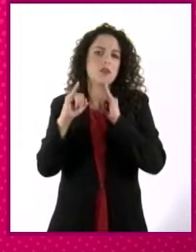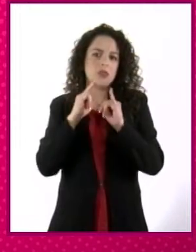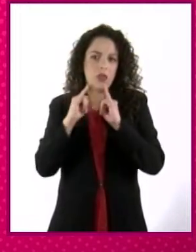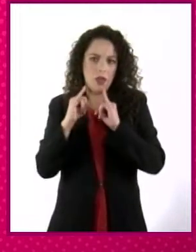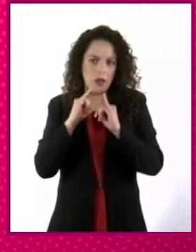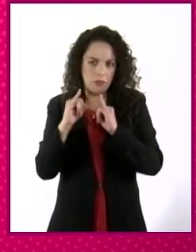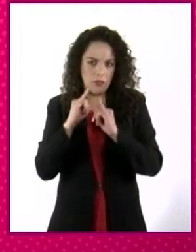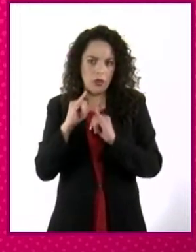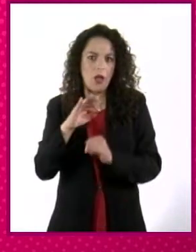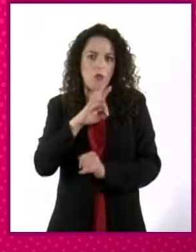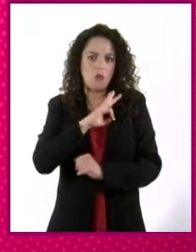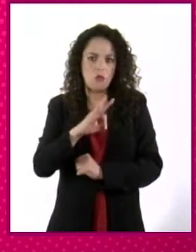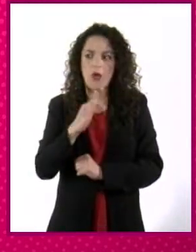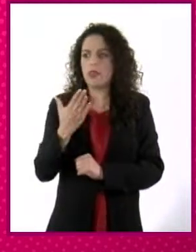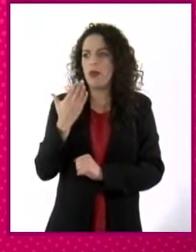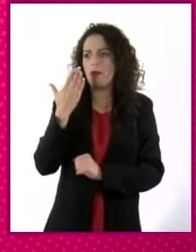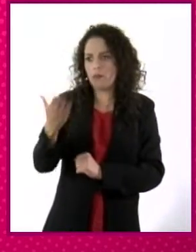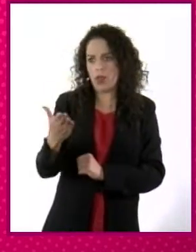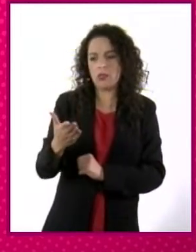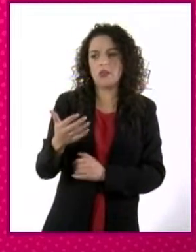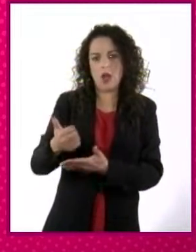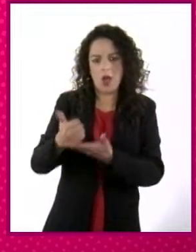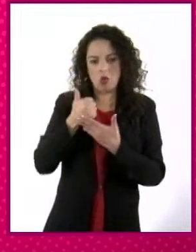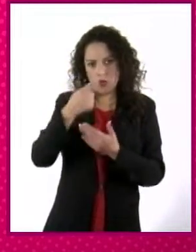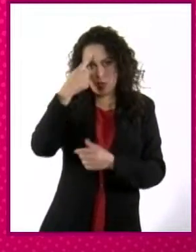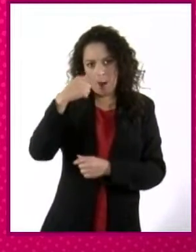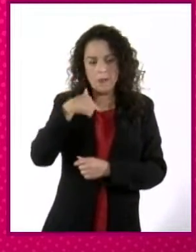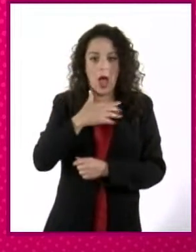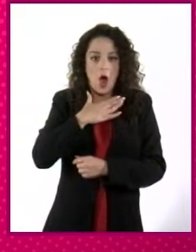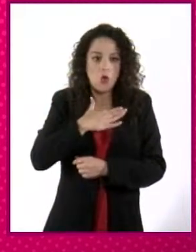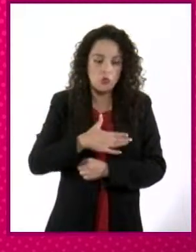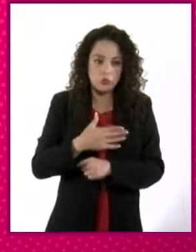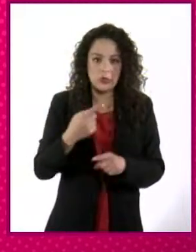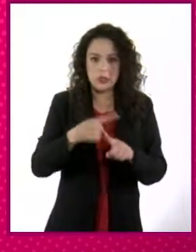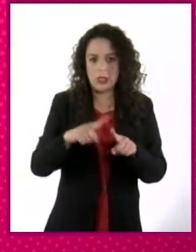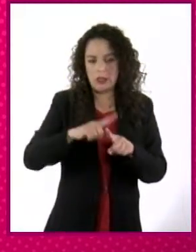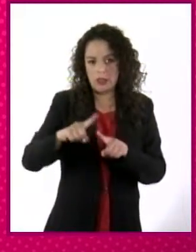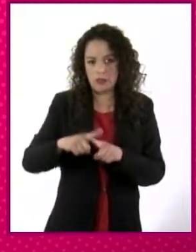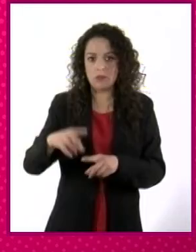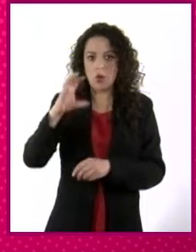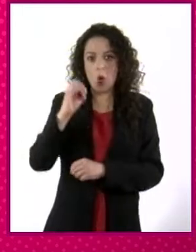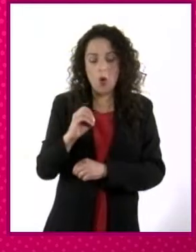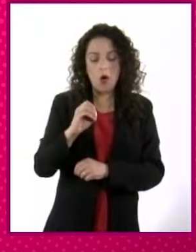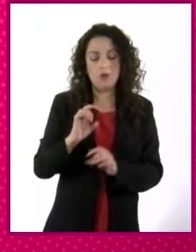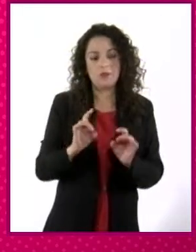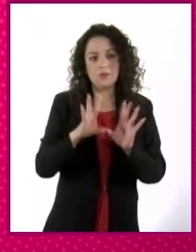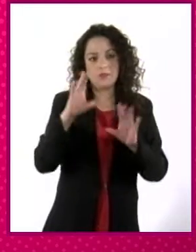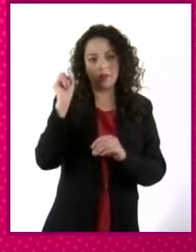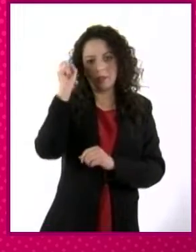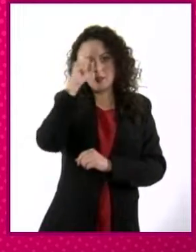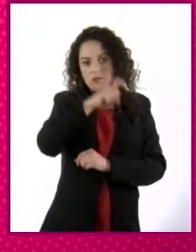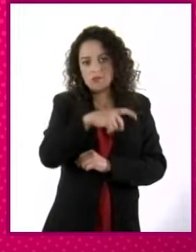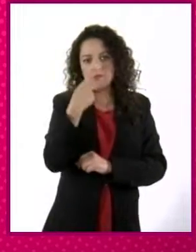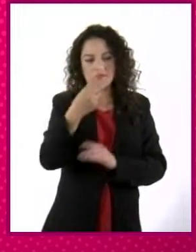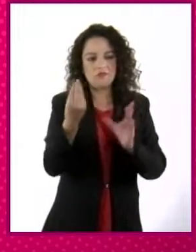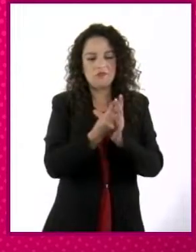ellos pedir su justicia, tenían grandes complejidades religiosas,